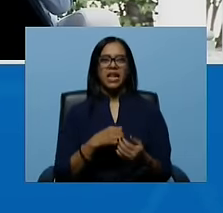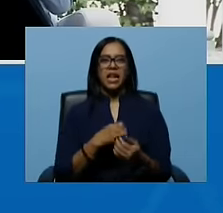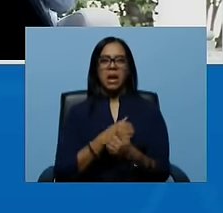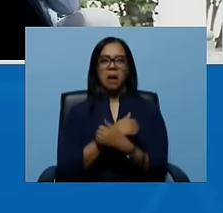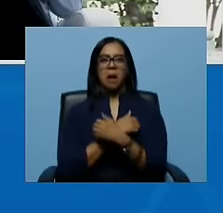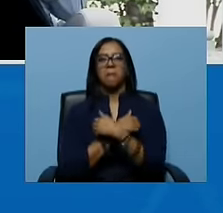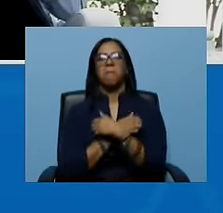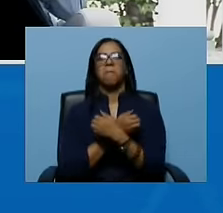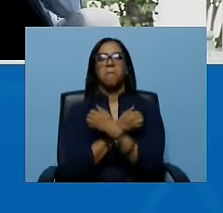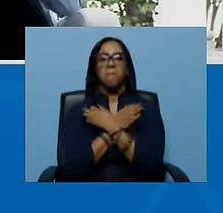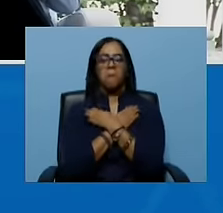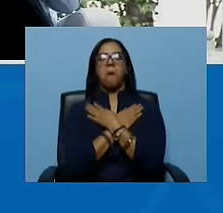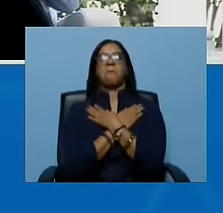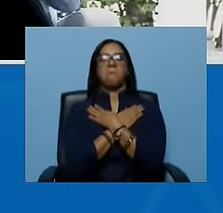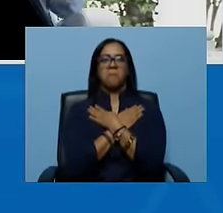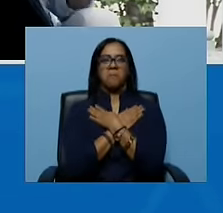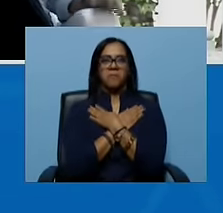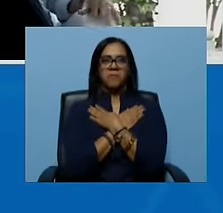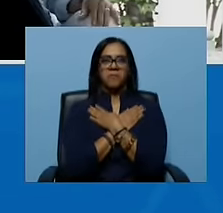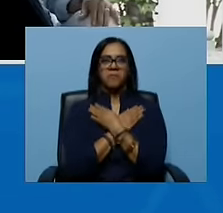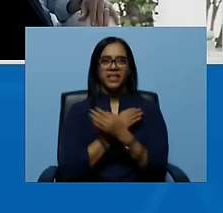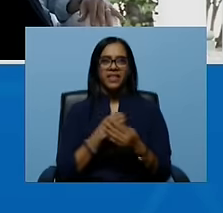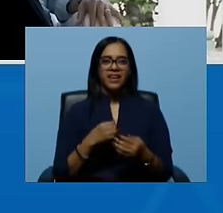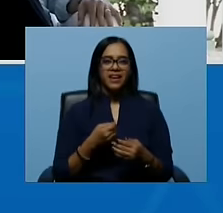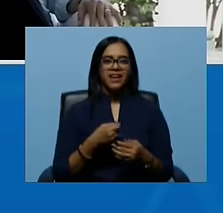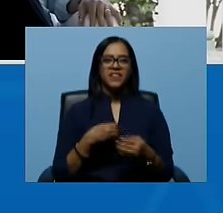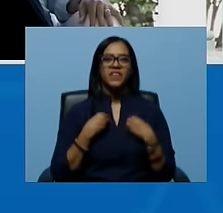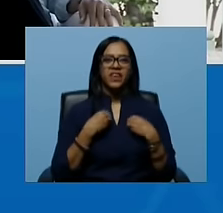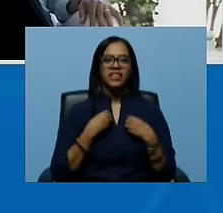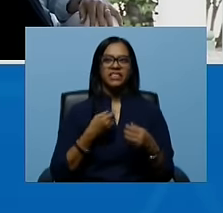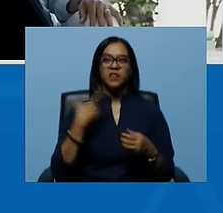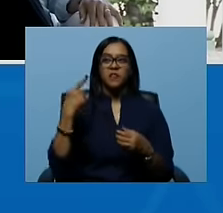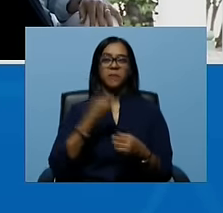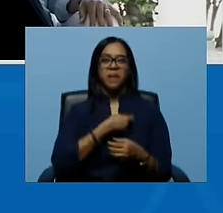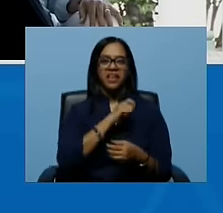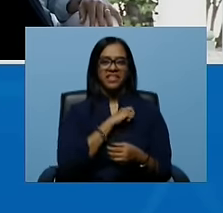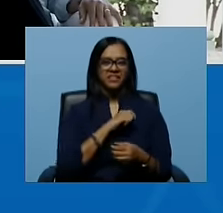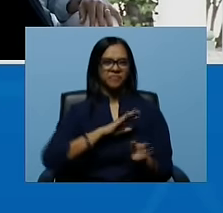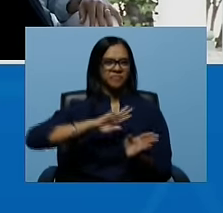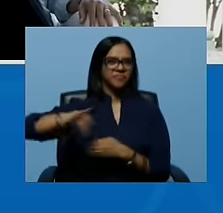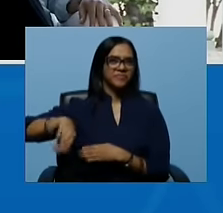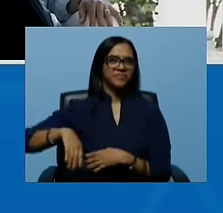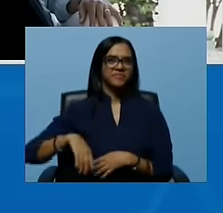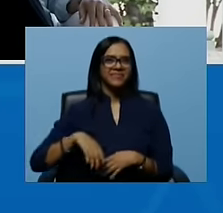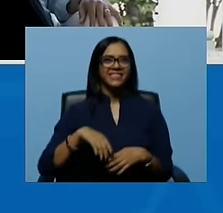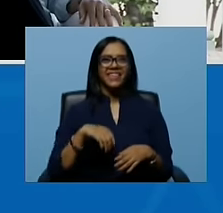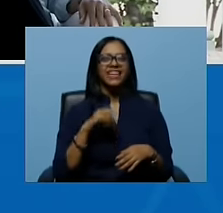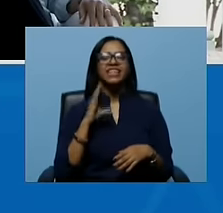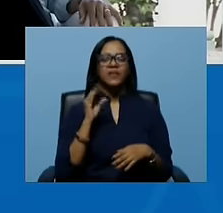fue a Madrid. Esta no, esta está aquí en Maturín, es una estatua viviente.